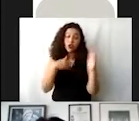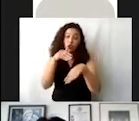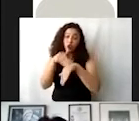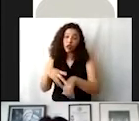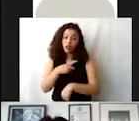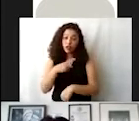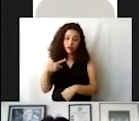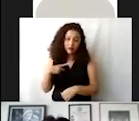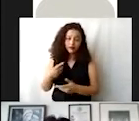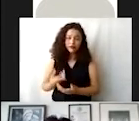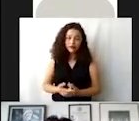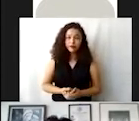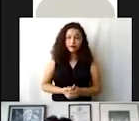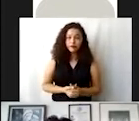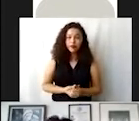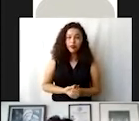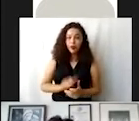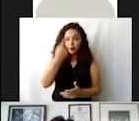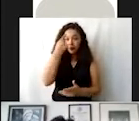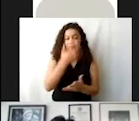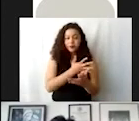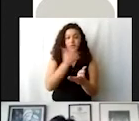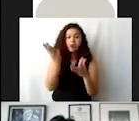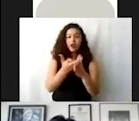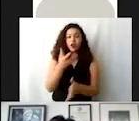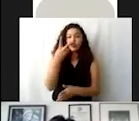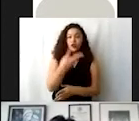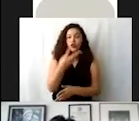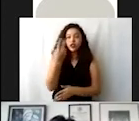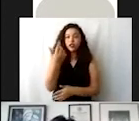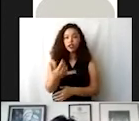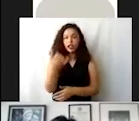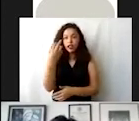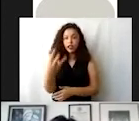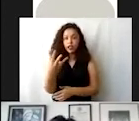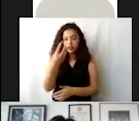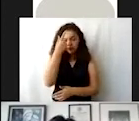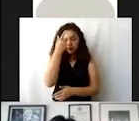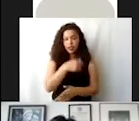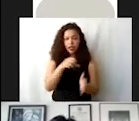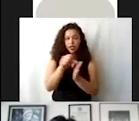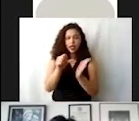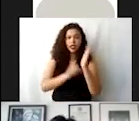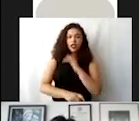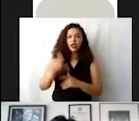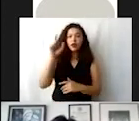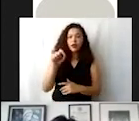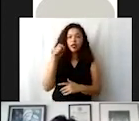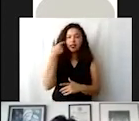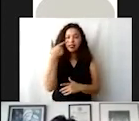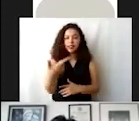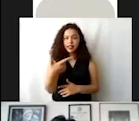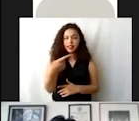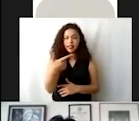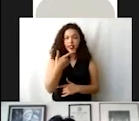Fíjense, para los efectos de la fracción 2 y 3 del apartado B del presente artículo, que nos habla del el artículo 27 del cambio